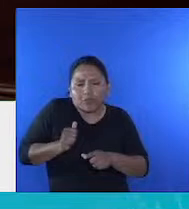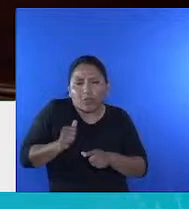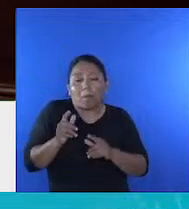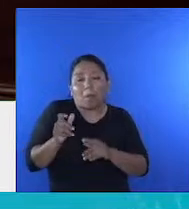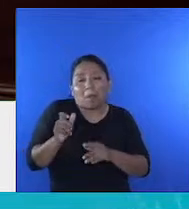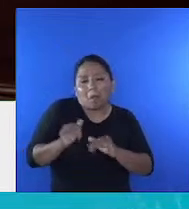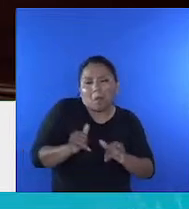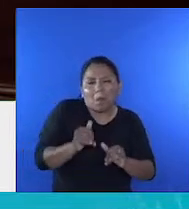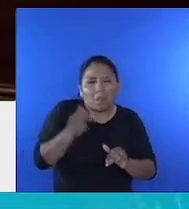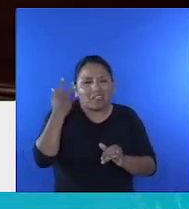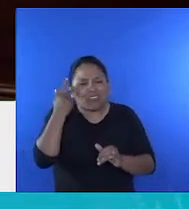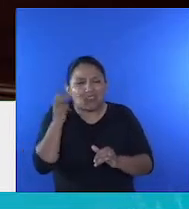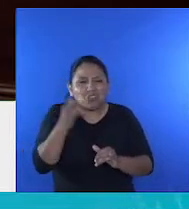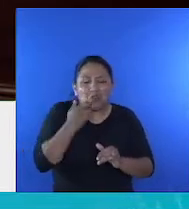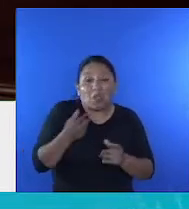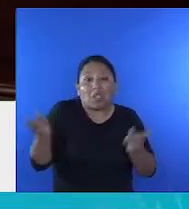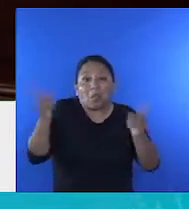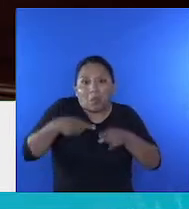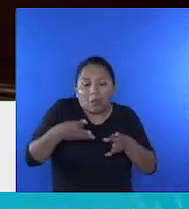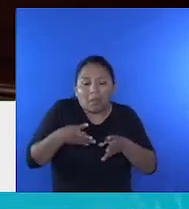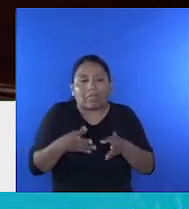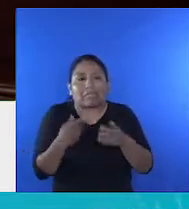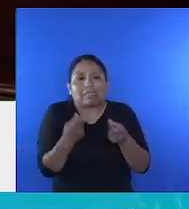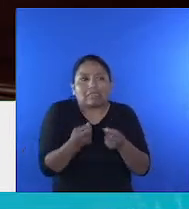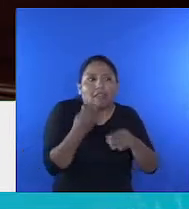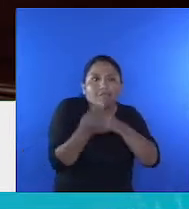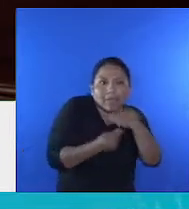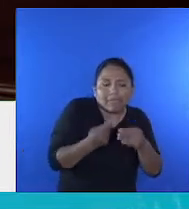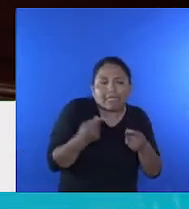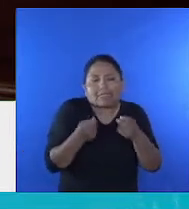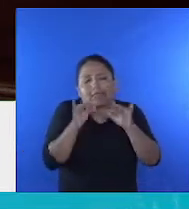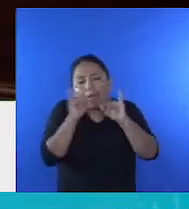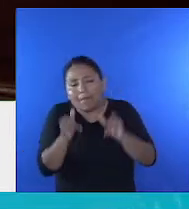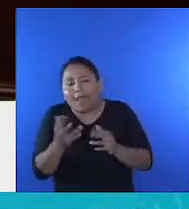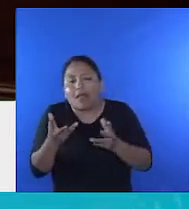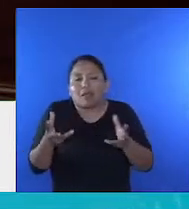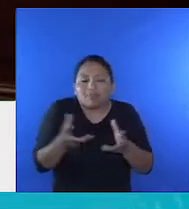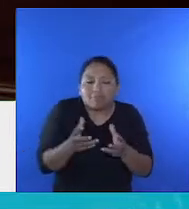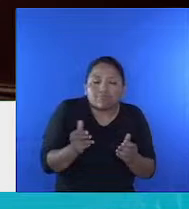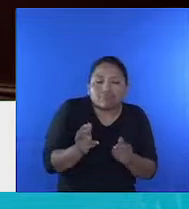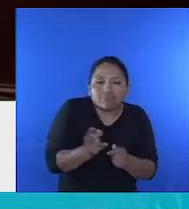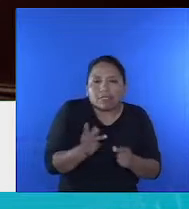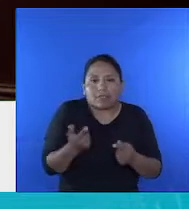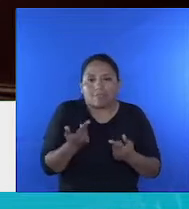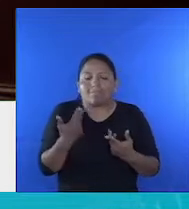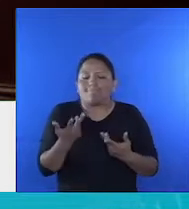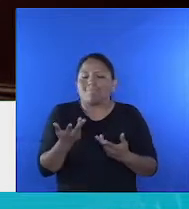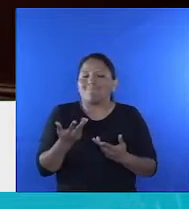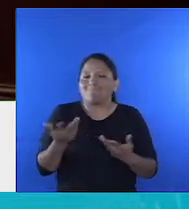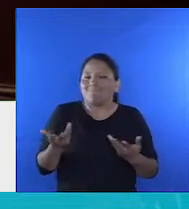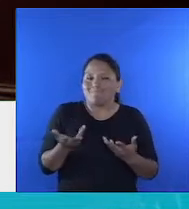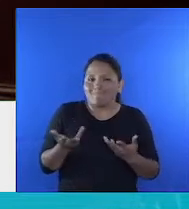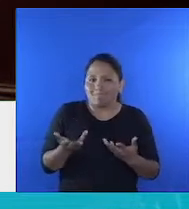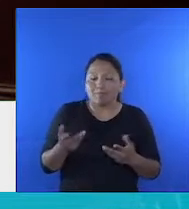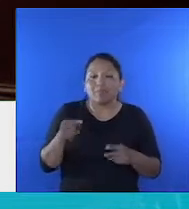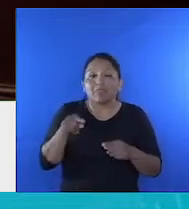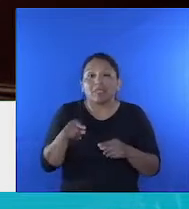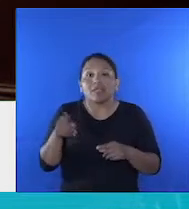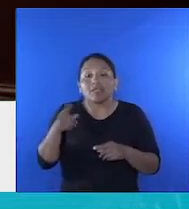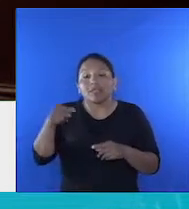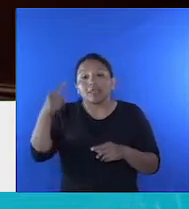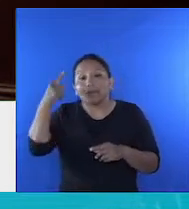pibe de 18, 19 años que vuelve de la guerra, que necesita su familia, que necesita paz, que necesita contención, la verdad que eran muy creíbles. Sobre todo